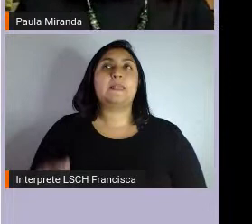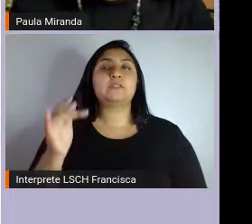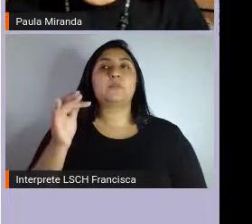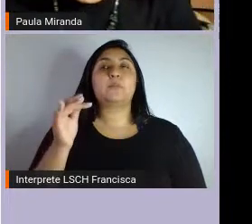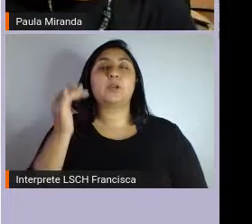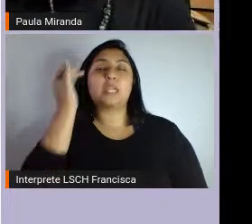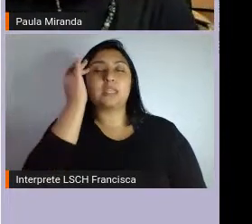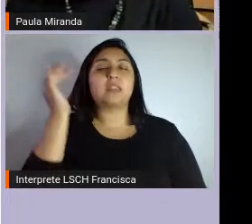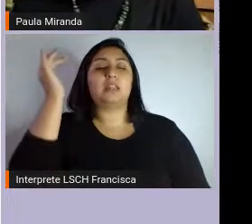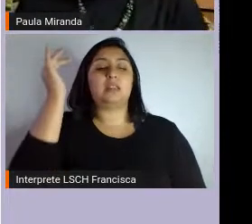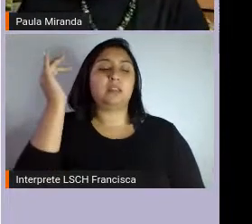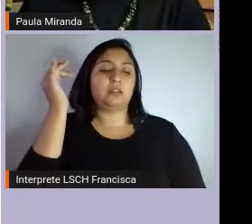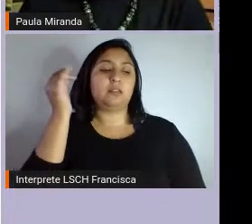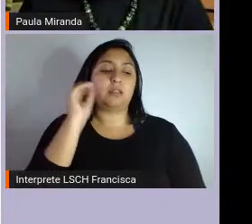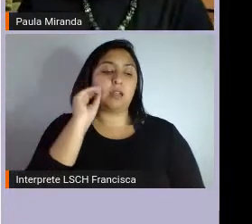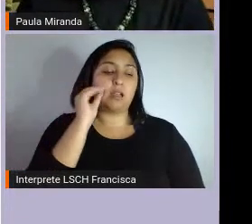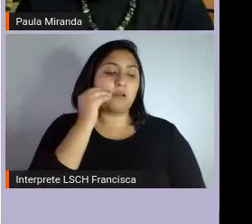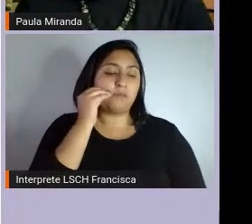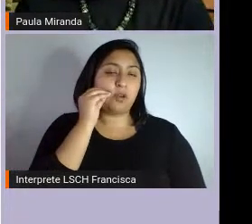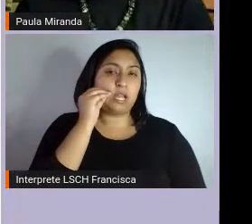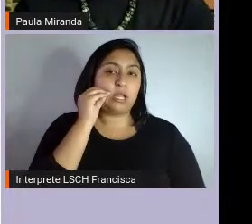los nietos, y canores, etc.